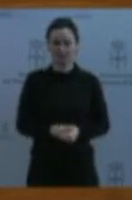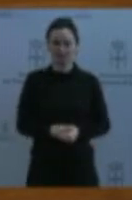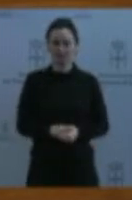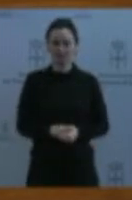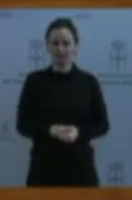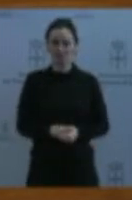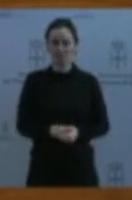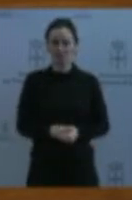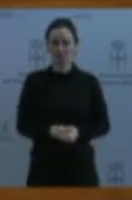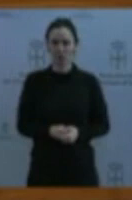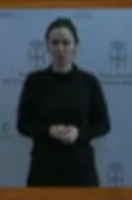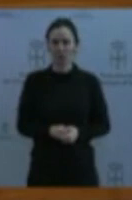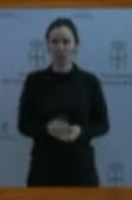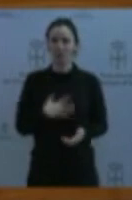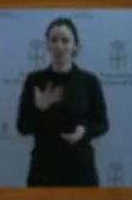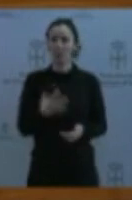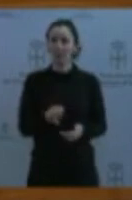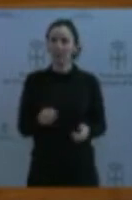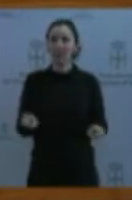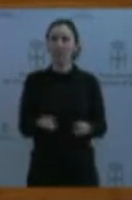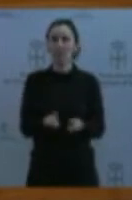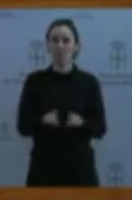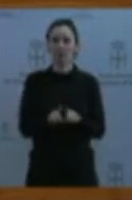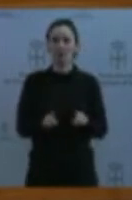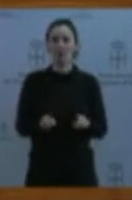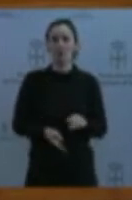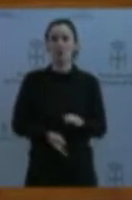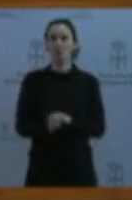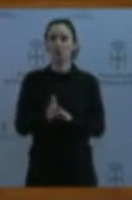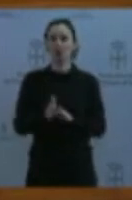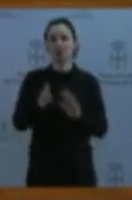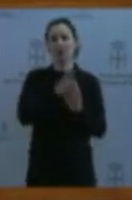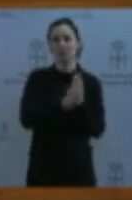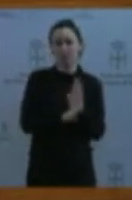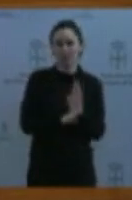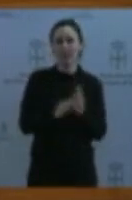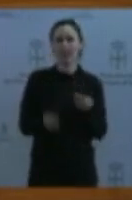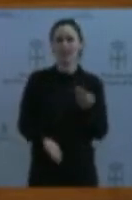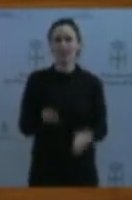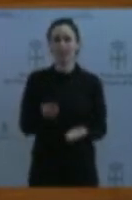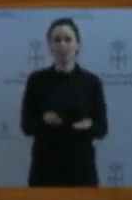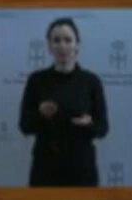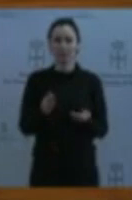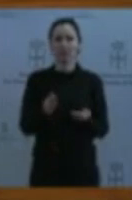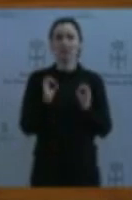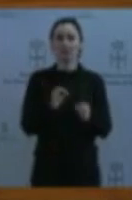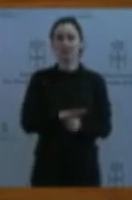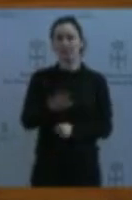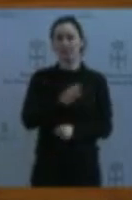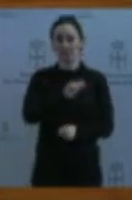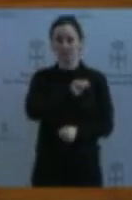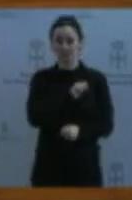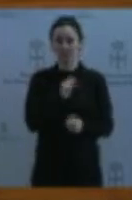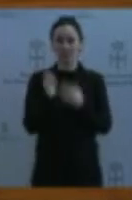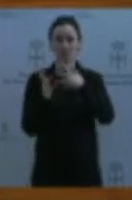se haya mantenido una programación y una evaluación sistemática anualmente, sino que sea de ámbito estatal, con cifras muy genéricas, y que cuando se haya hecho en las comunidades